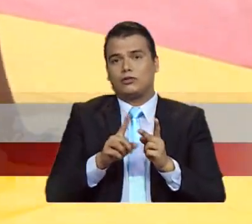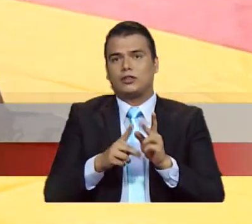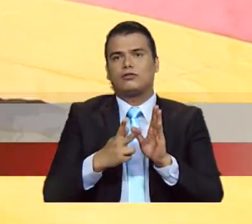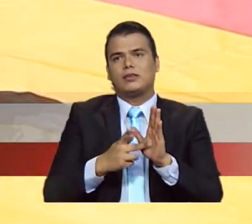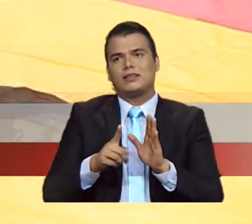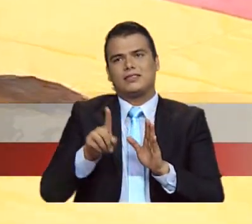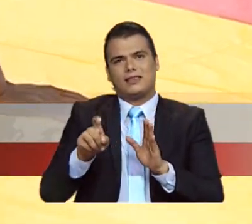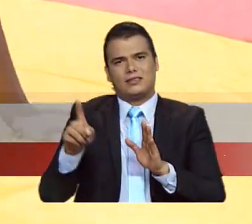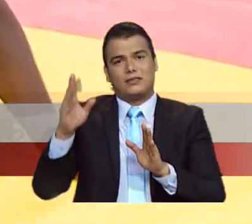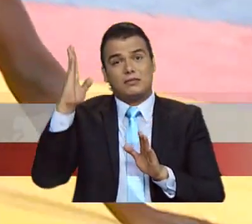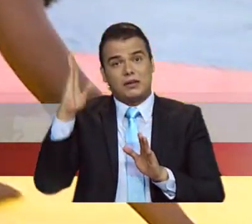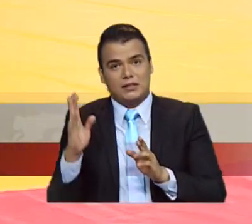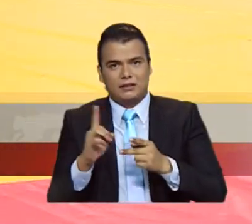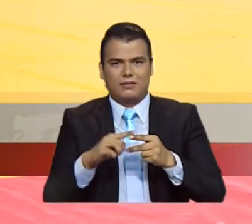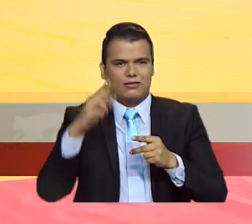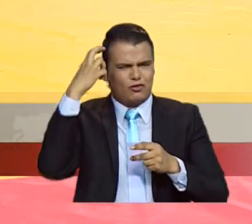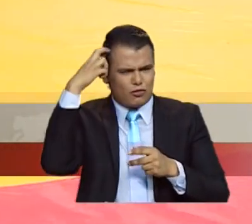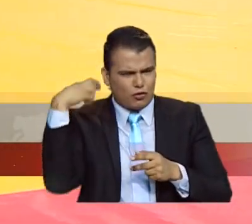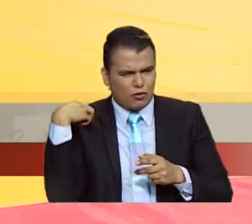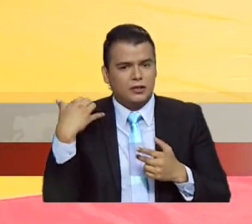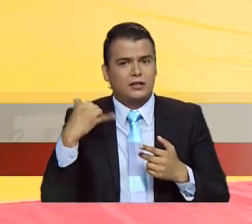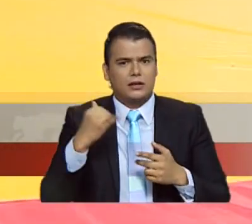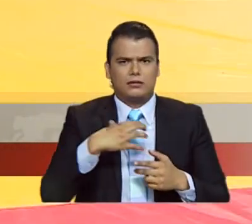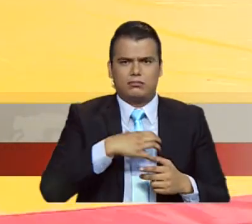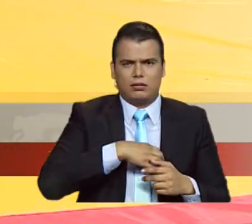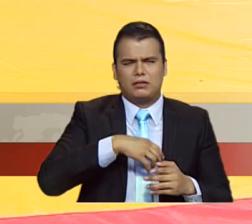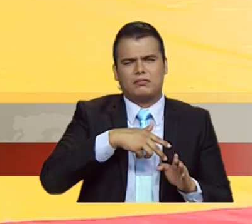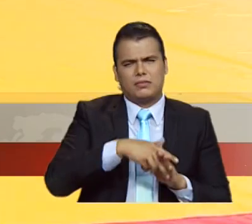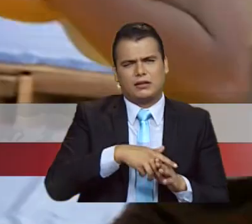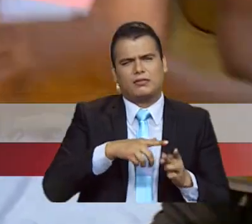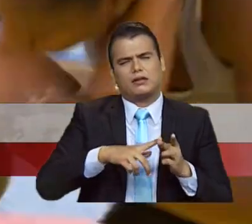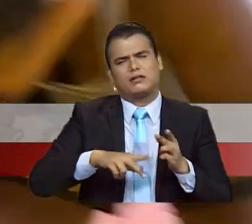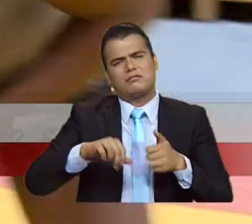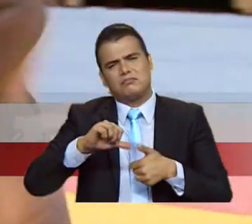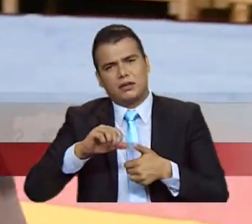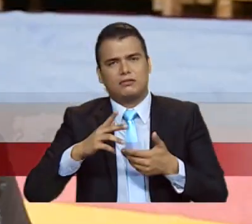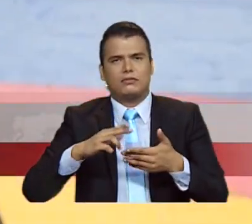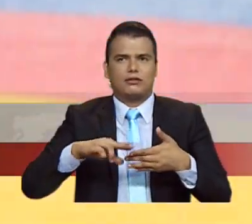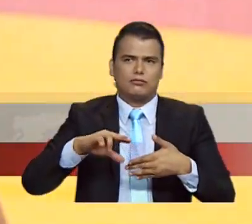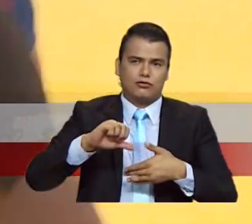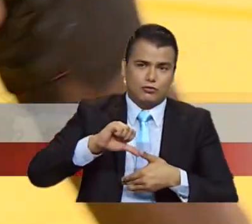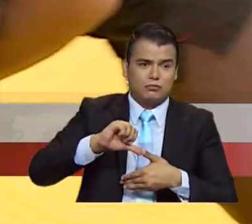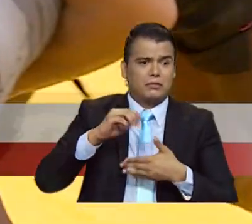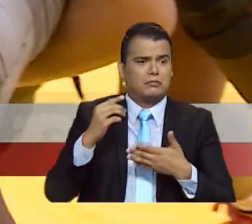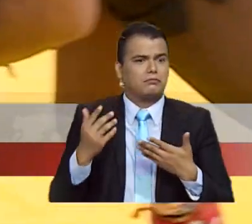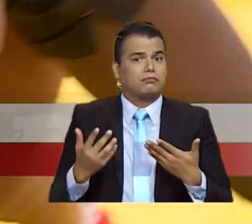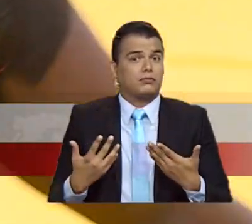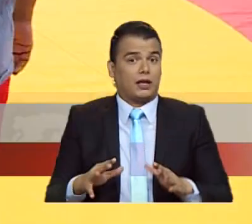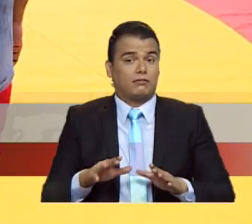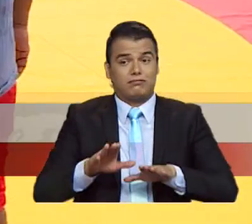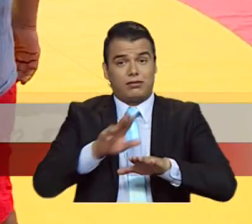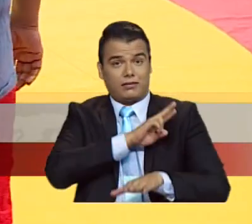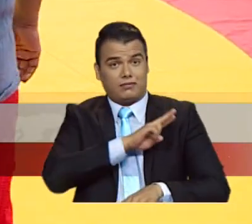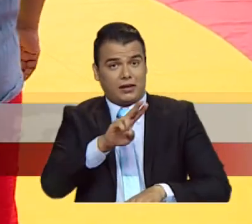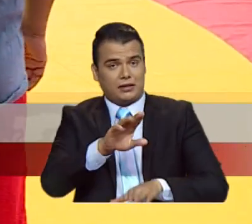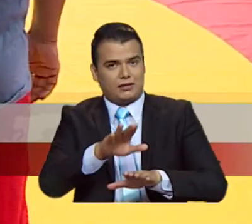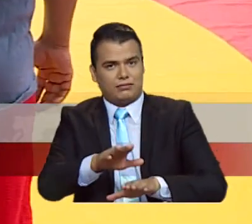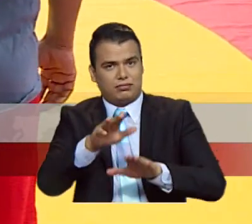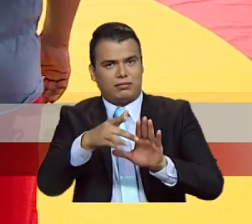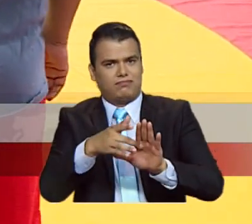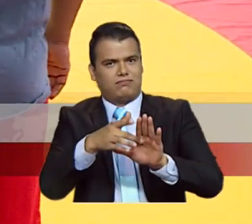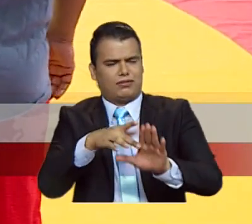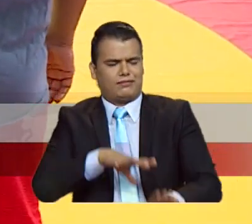Soy campeona panamericana, campeona de Juegos Centroamericanos, campeona suramericana. Su gran orgullo es representar al Valle del Cauca vistiendo